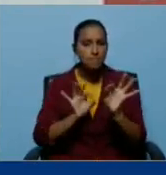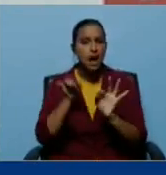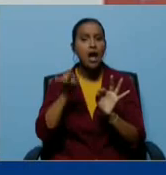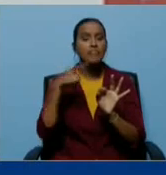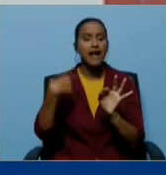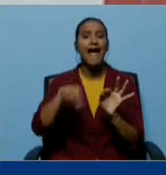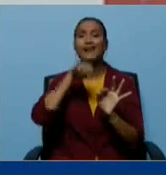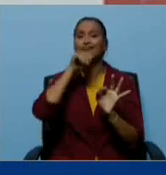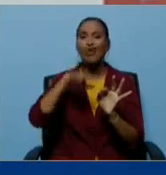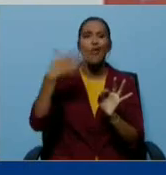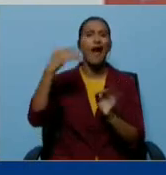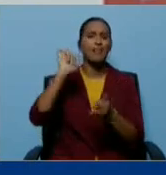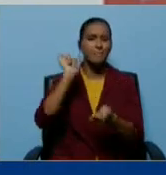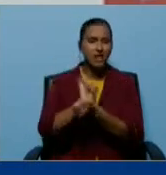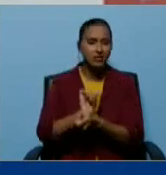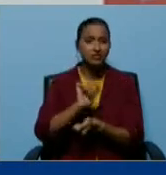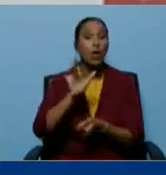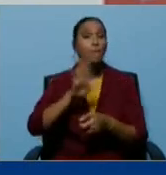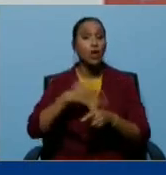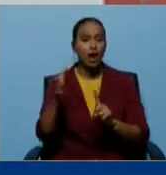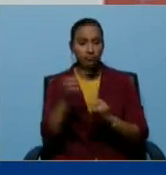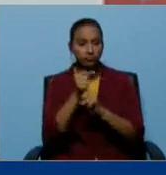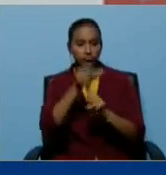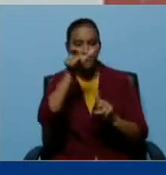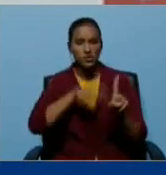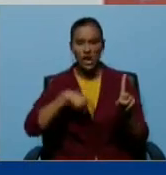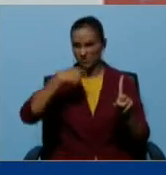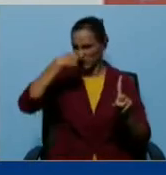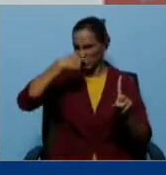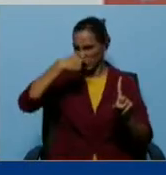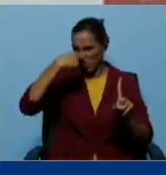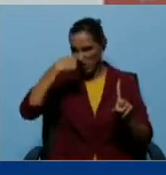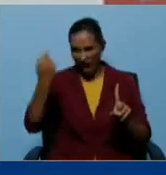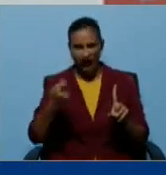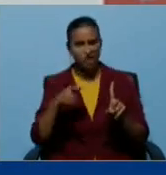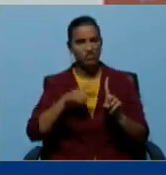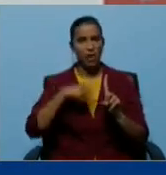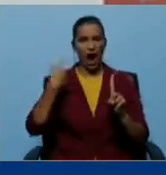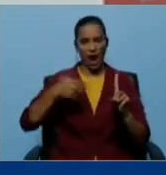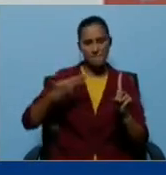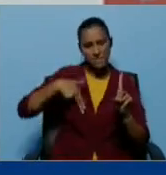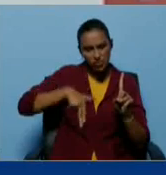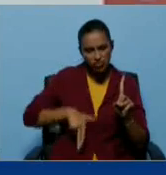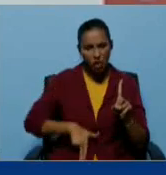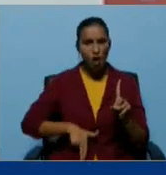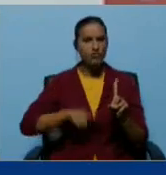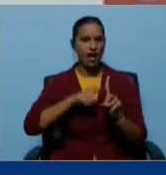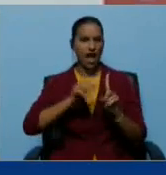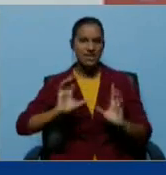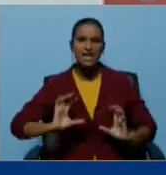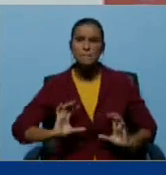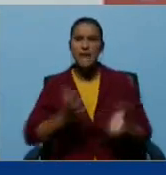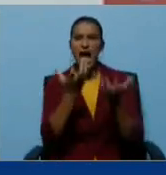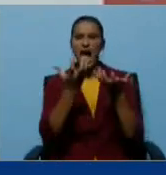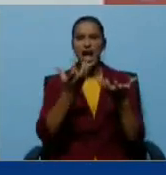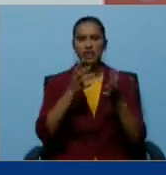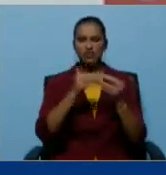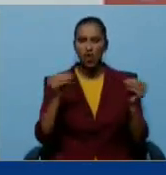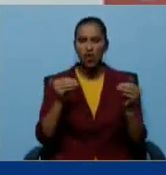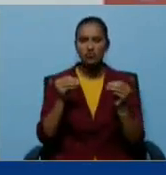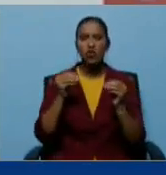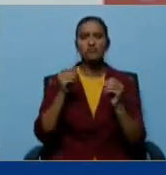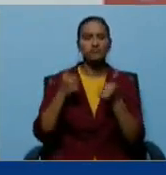que capturamos drogados, armados, que atacaron, mataron y destruyeron y quemaron en el país en perseguidos